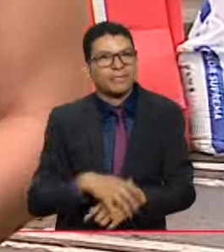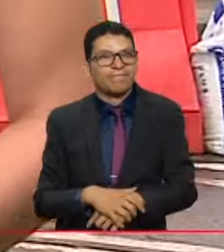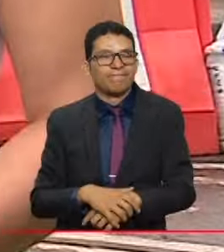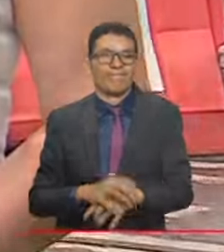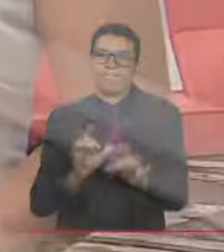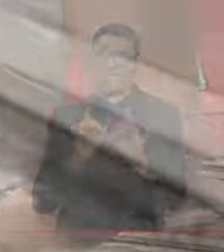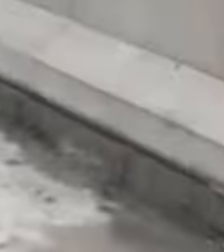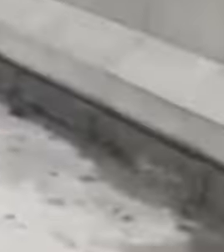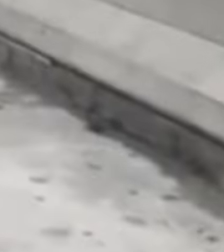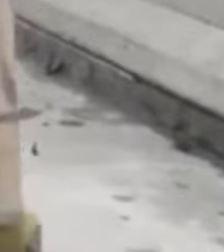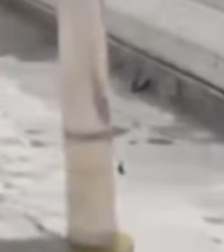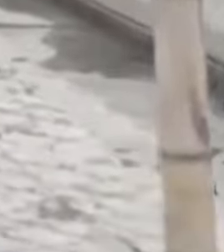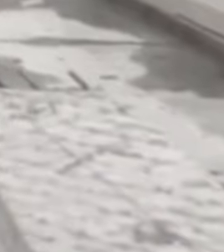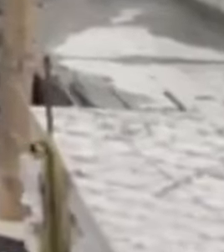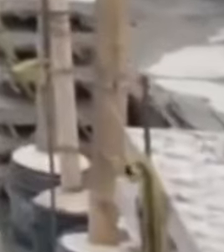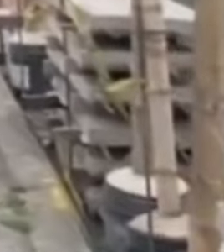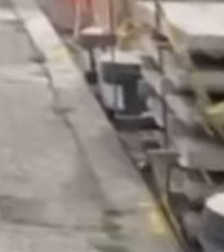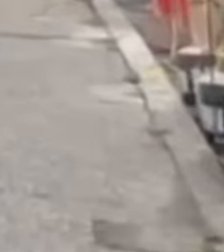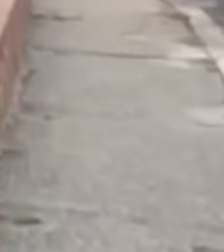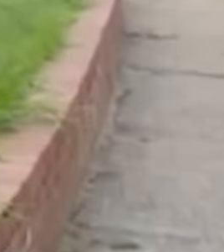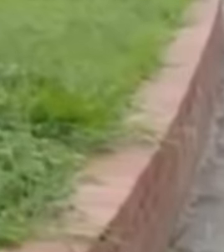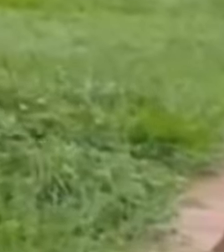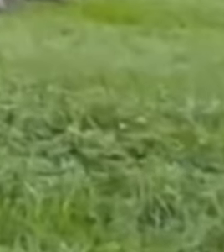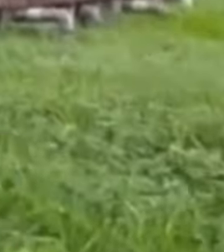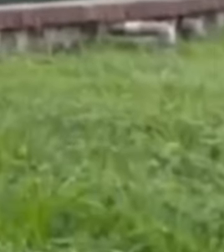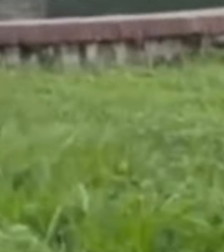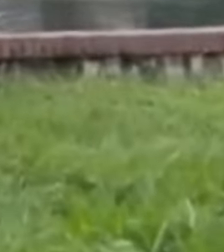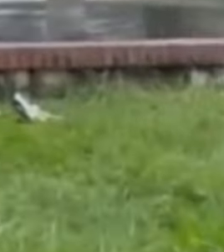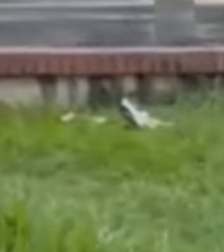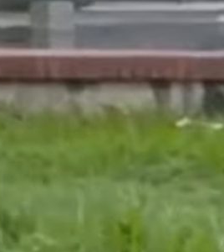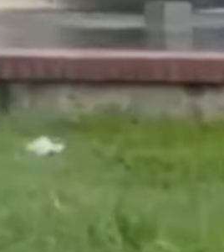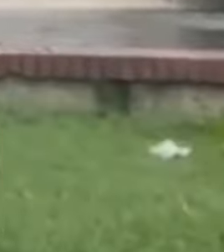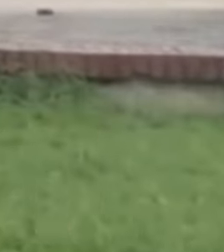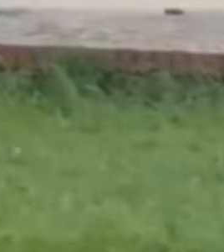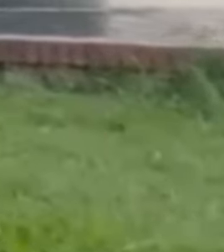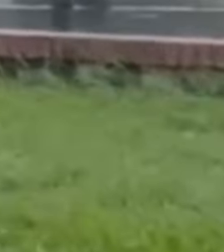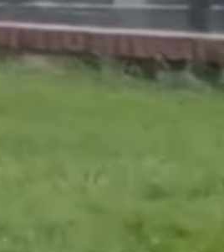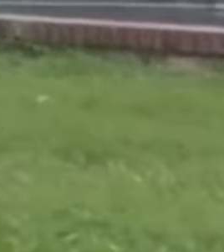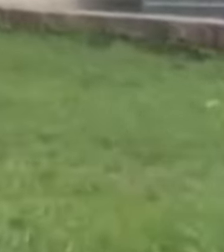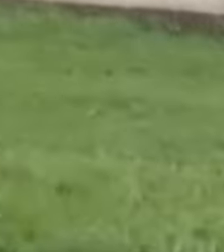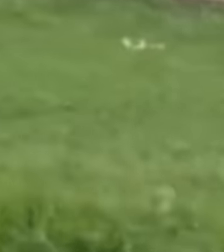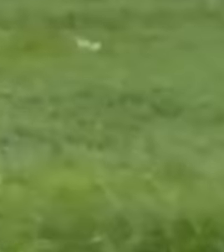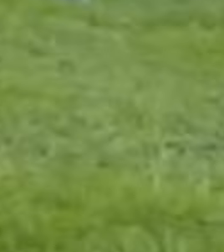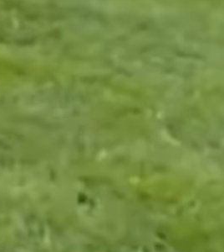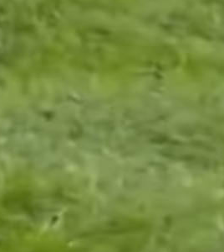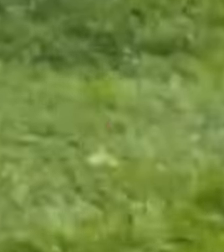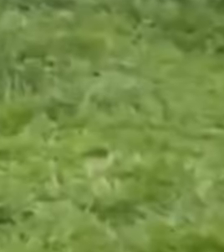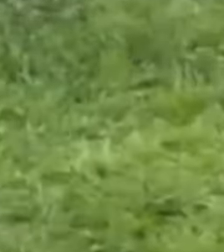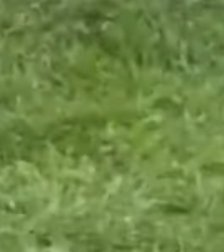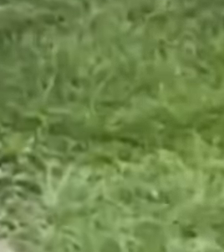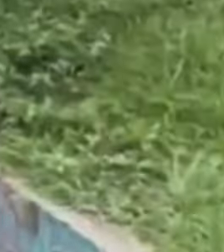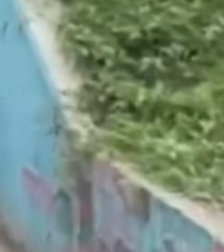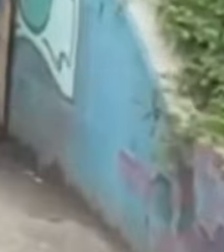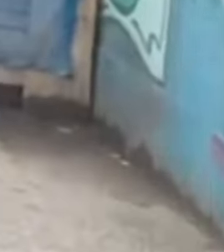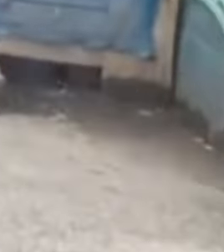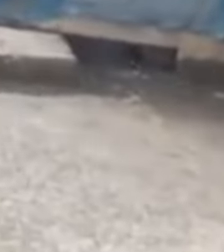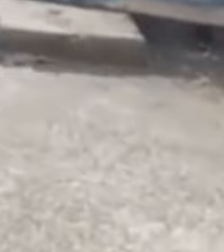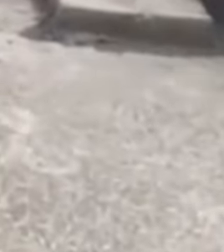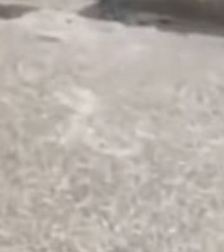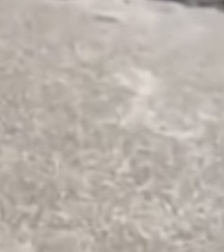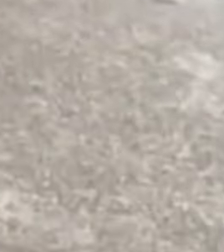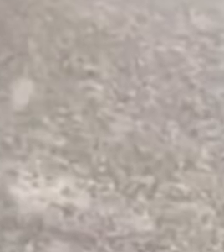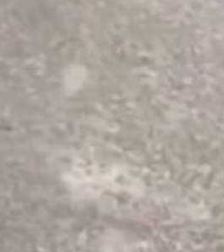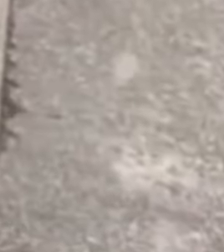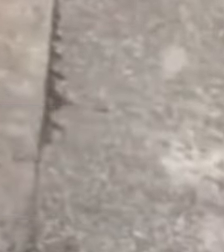había un avance significativo que nos permitiera habilitar nuevamente el puente. Lo que sí tenemos la certeza y lo que hacía